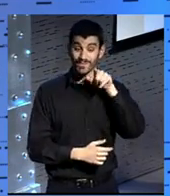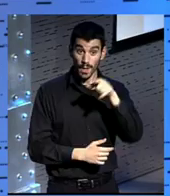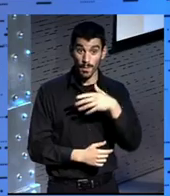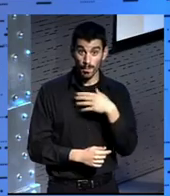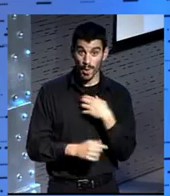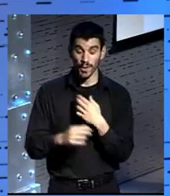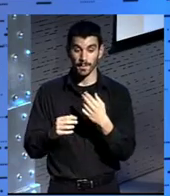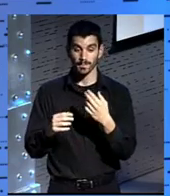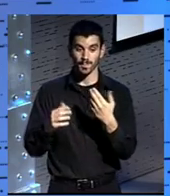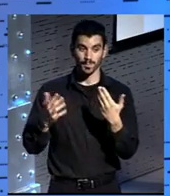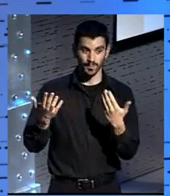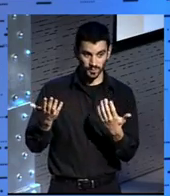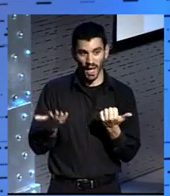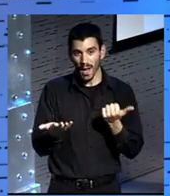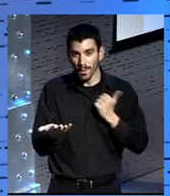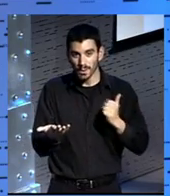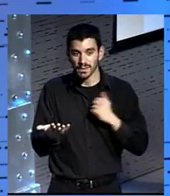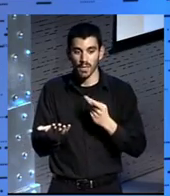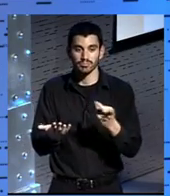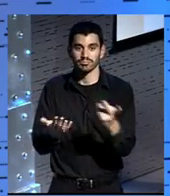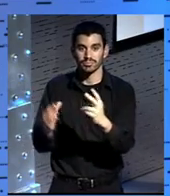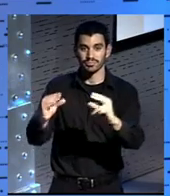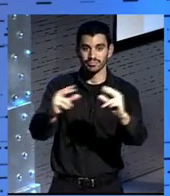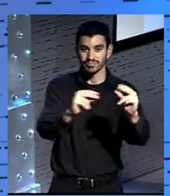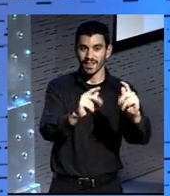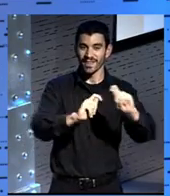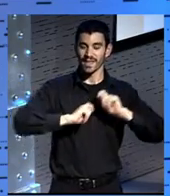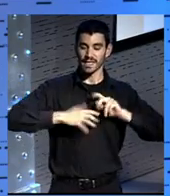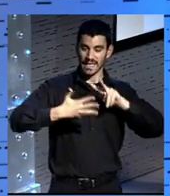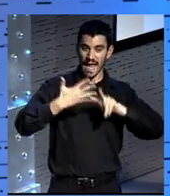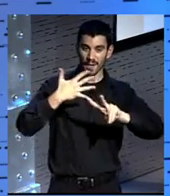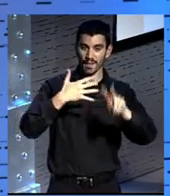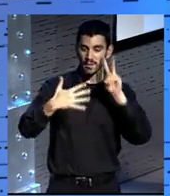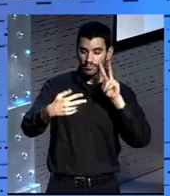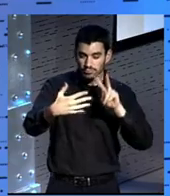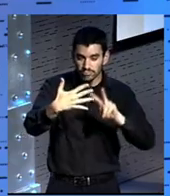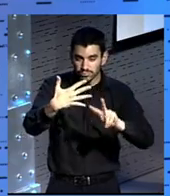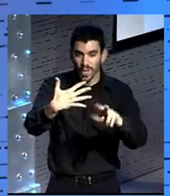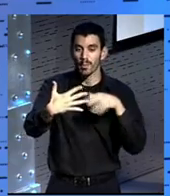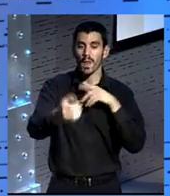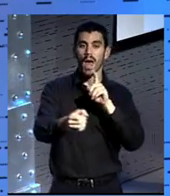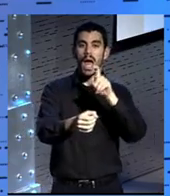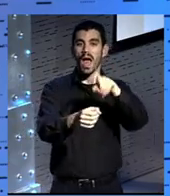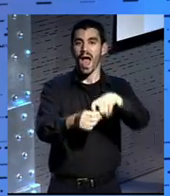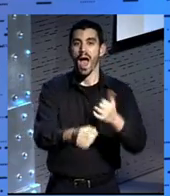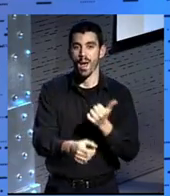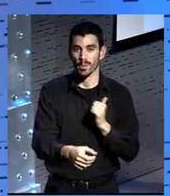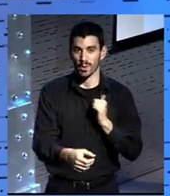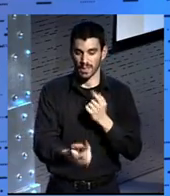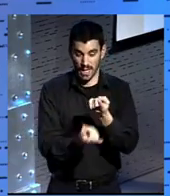proliferación de mecanismos que introducen transparencia en las relaciones con los clientes, pues se pueden aprovechar,